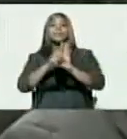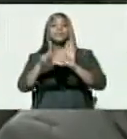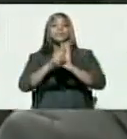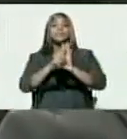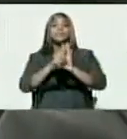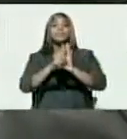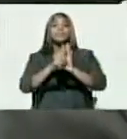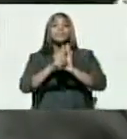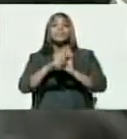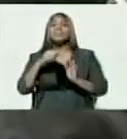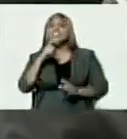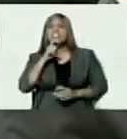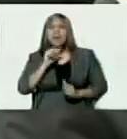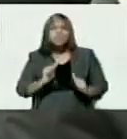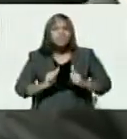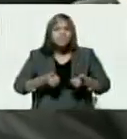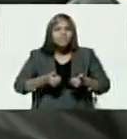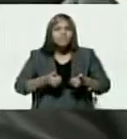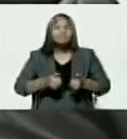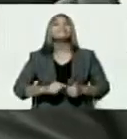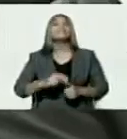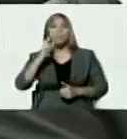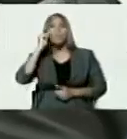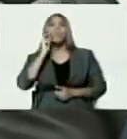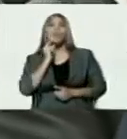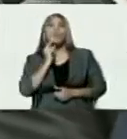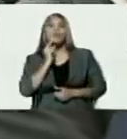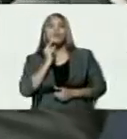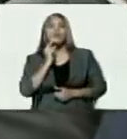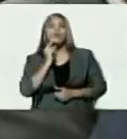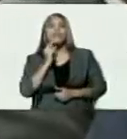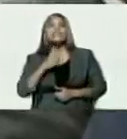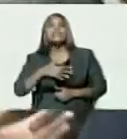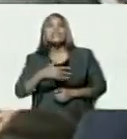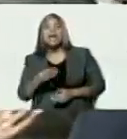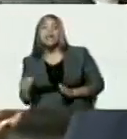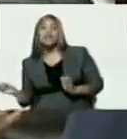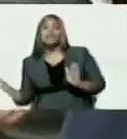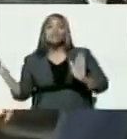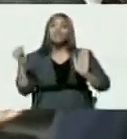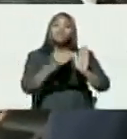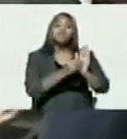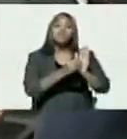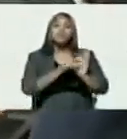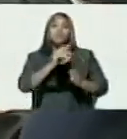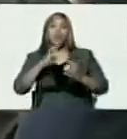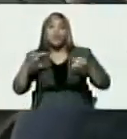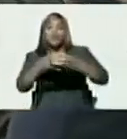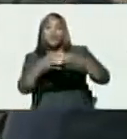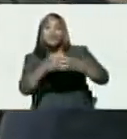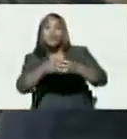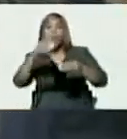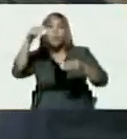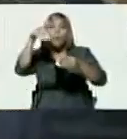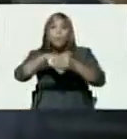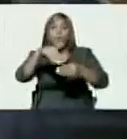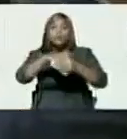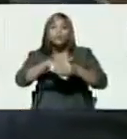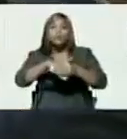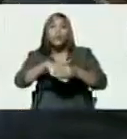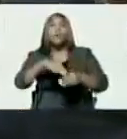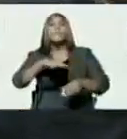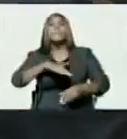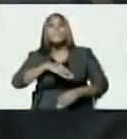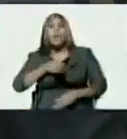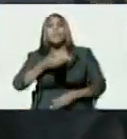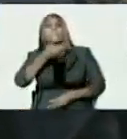de Simón Bolívar. Agregar un poder electoral para dar mayor